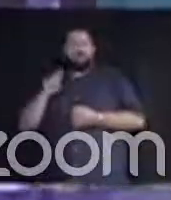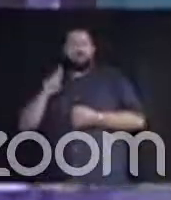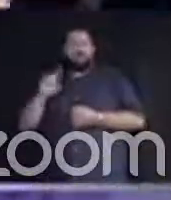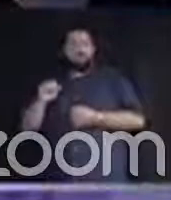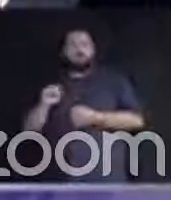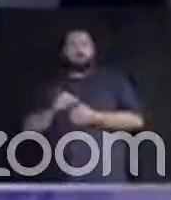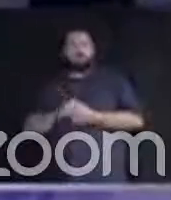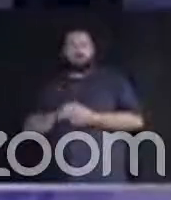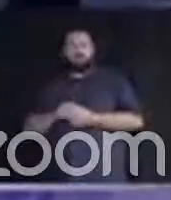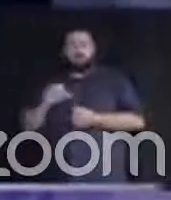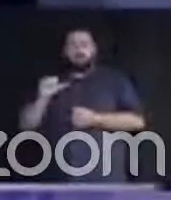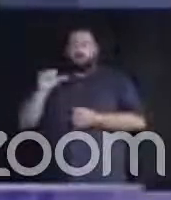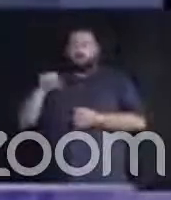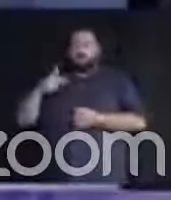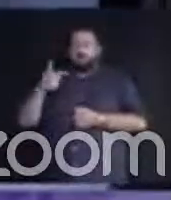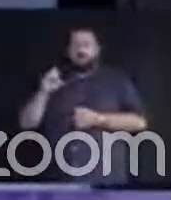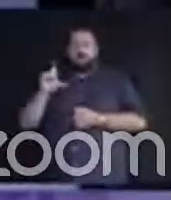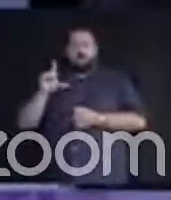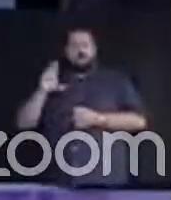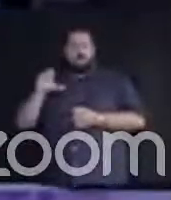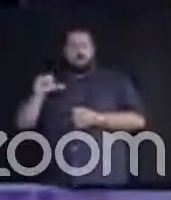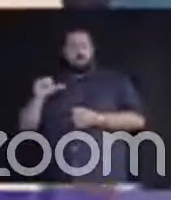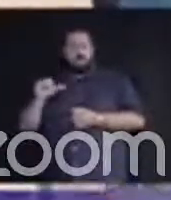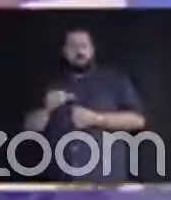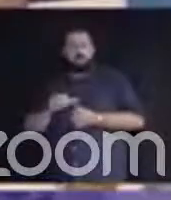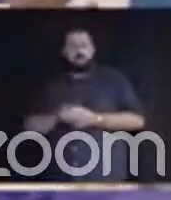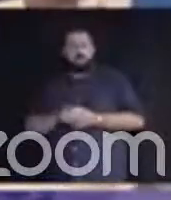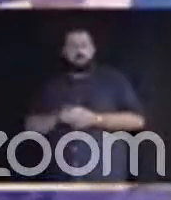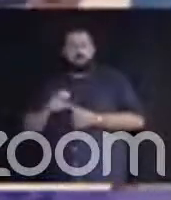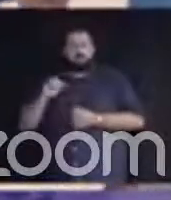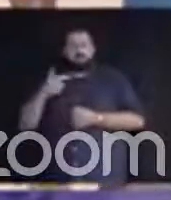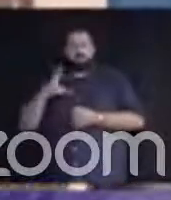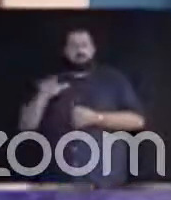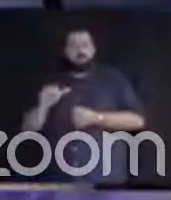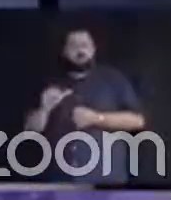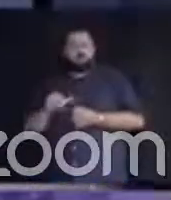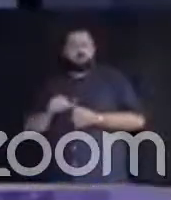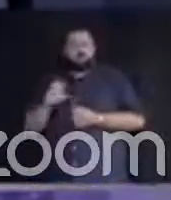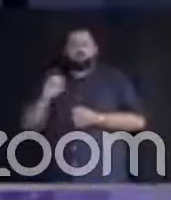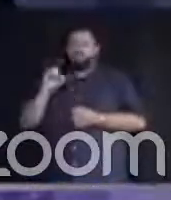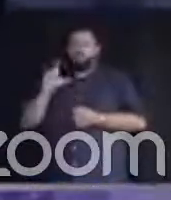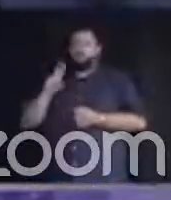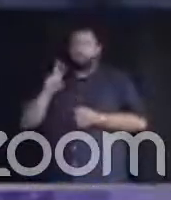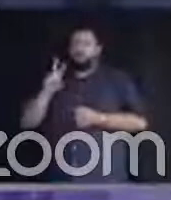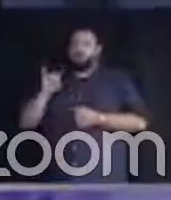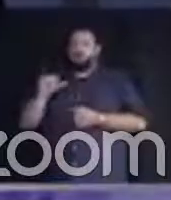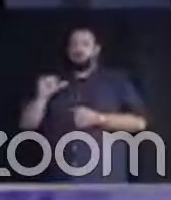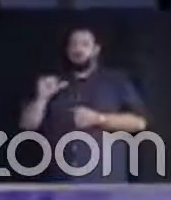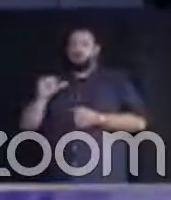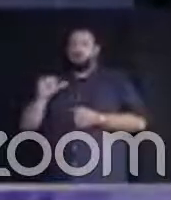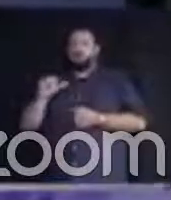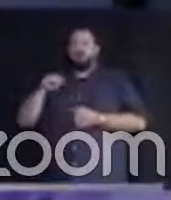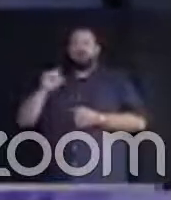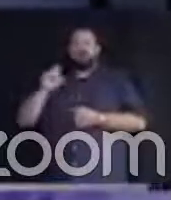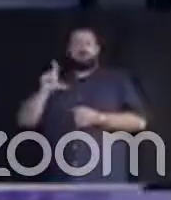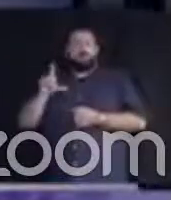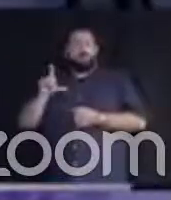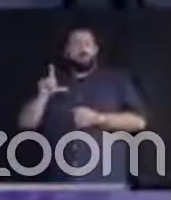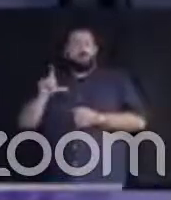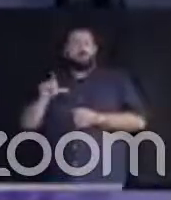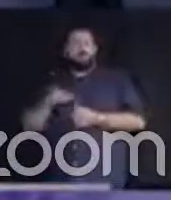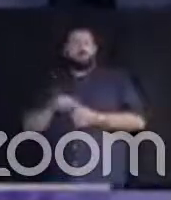Páez, Angélica Durán, Patricia Amador, Olivia Castruita y Manuel